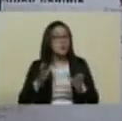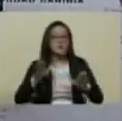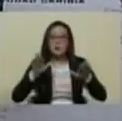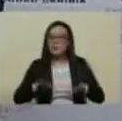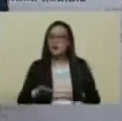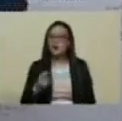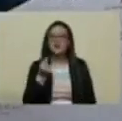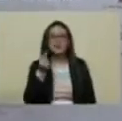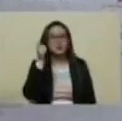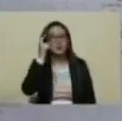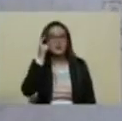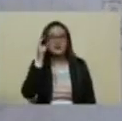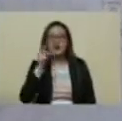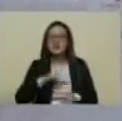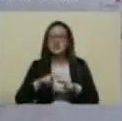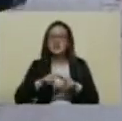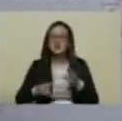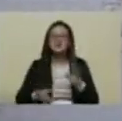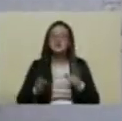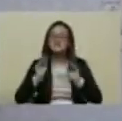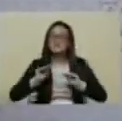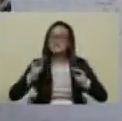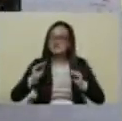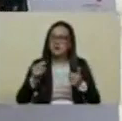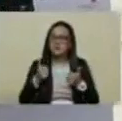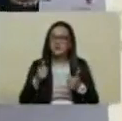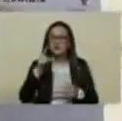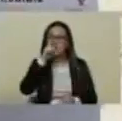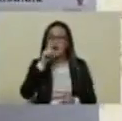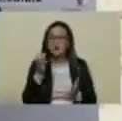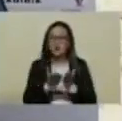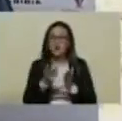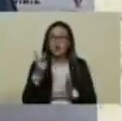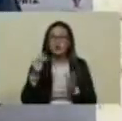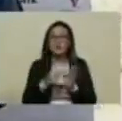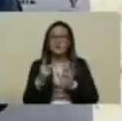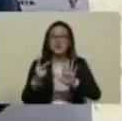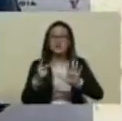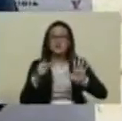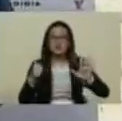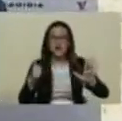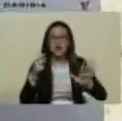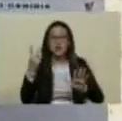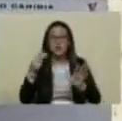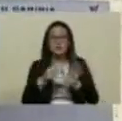día. Nuestros muchachos salieron bien formados en el año escolar